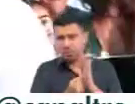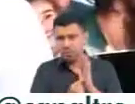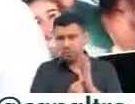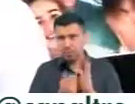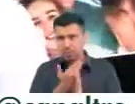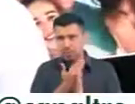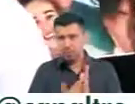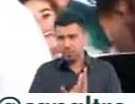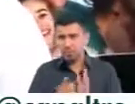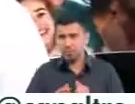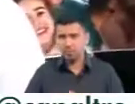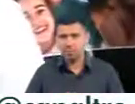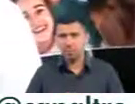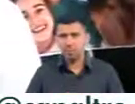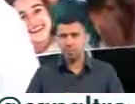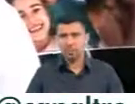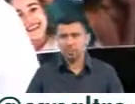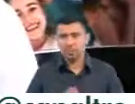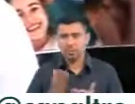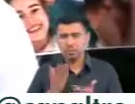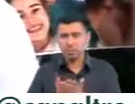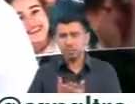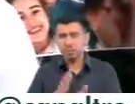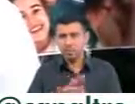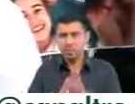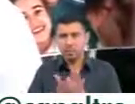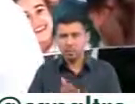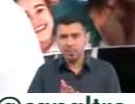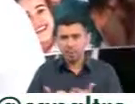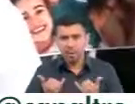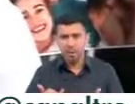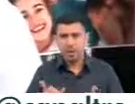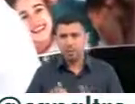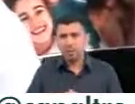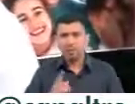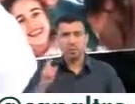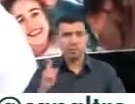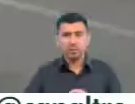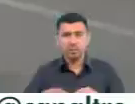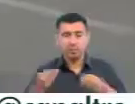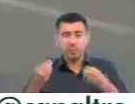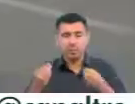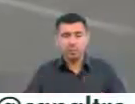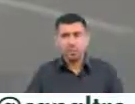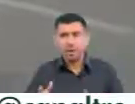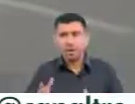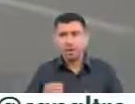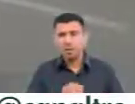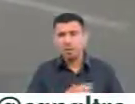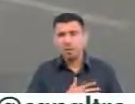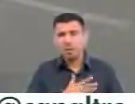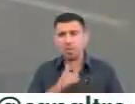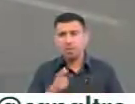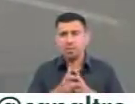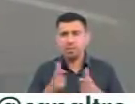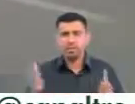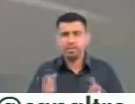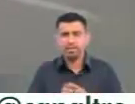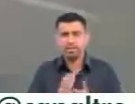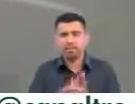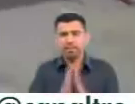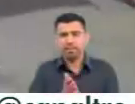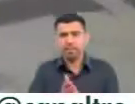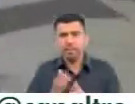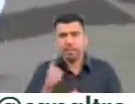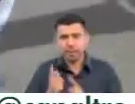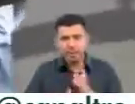El apoyo a la paz. La paz tiene que ser ahora. No podemos perder esta oportunidad tan importante de la paz. Segundo, estamos luchando porque